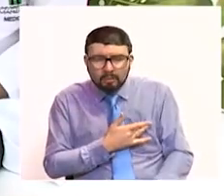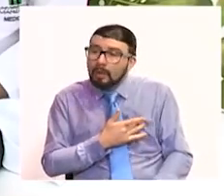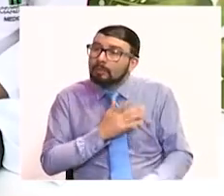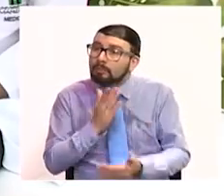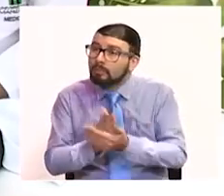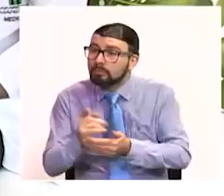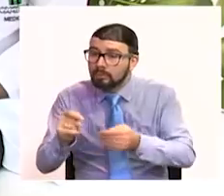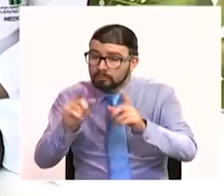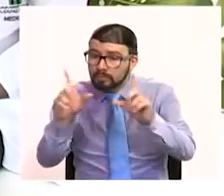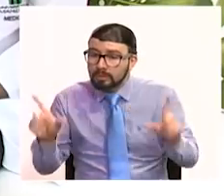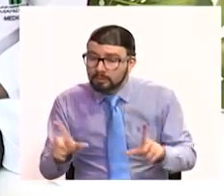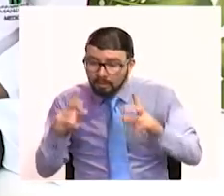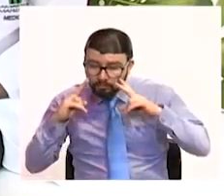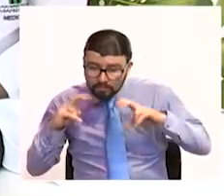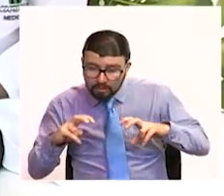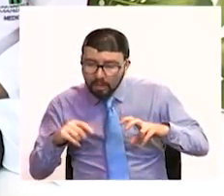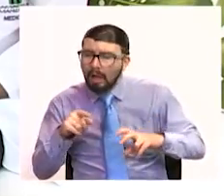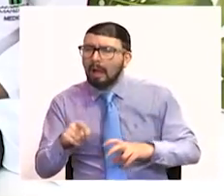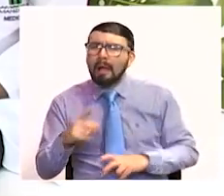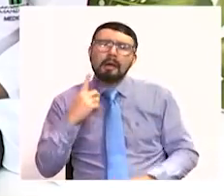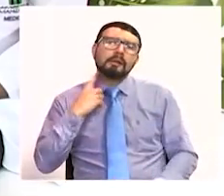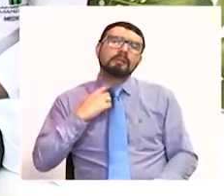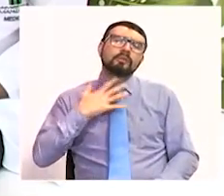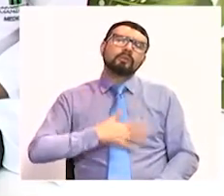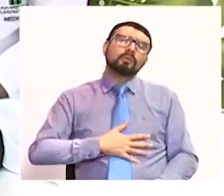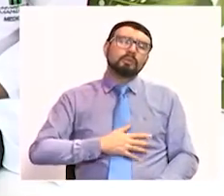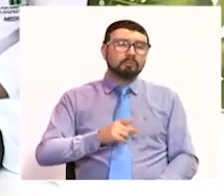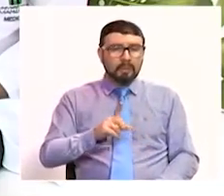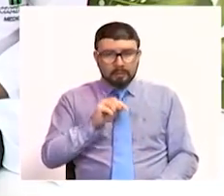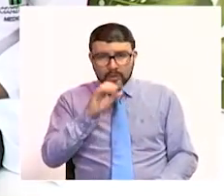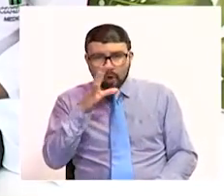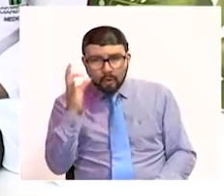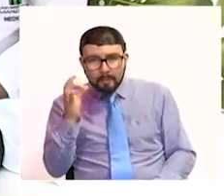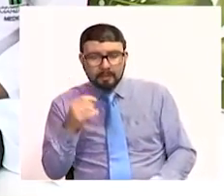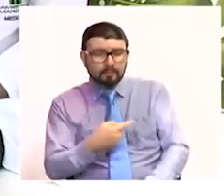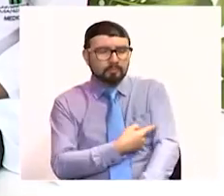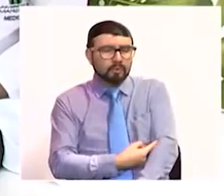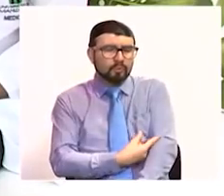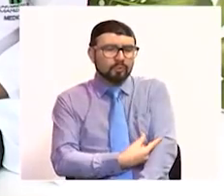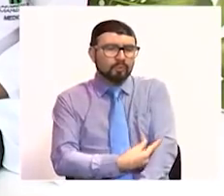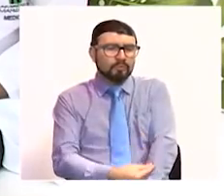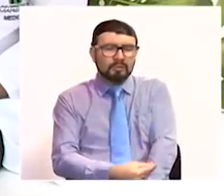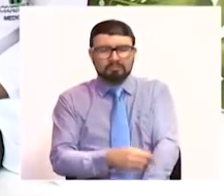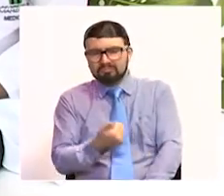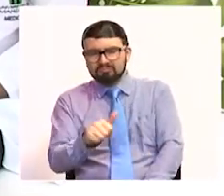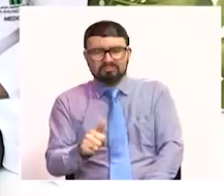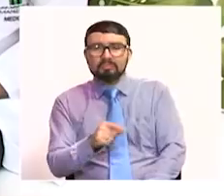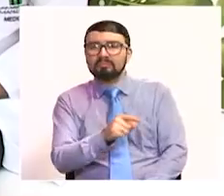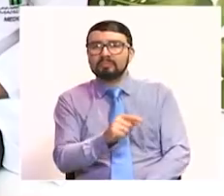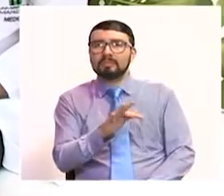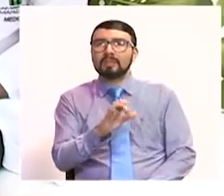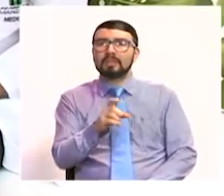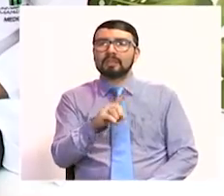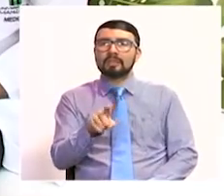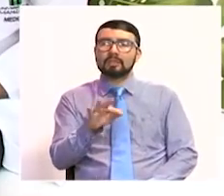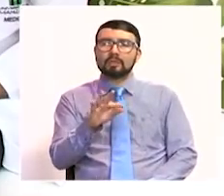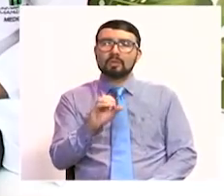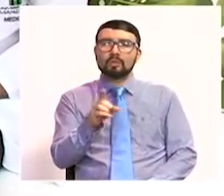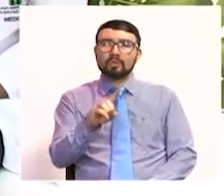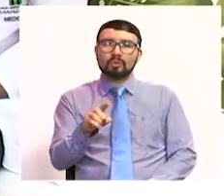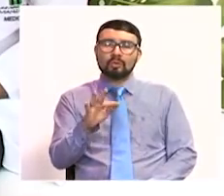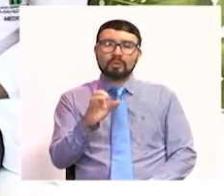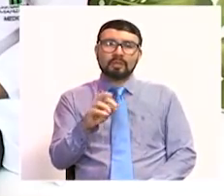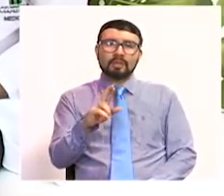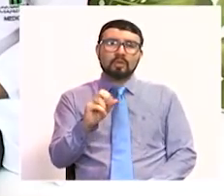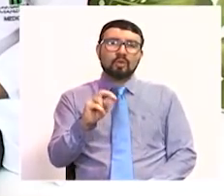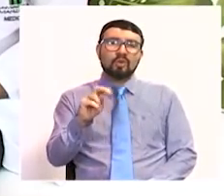exámenes. Tiroides, testosterona en el caso de los hombres. Pero sin lugar a dudas, el hombre tiene su menopausia y